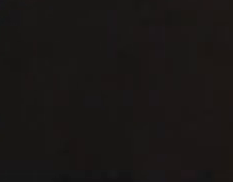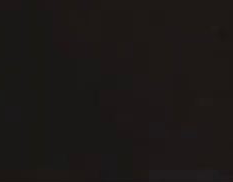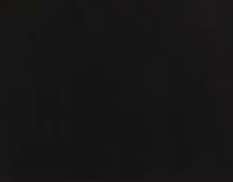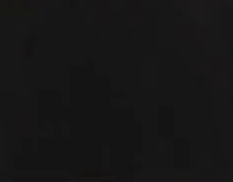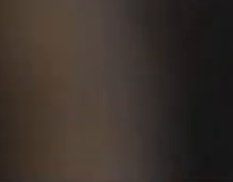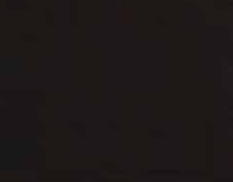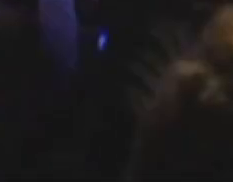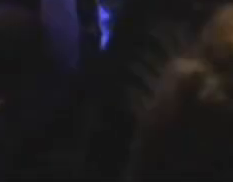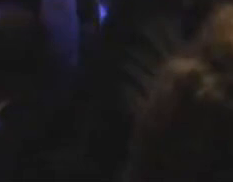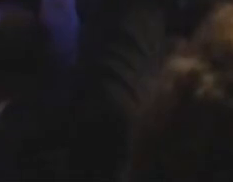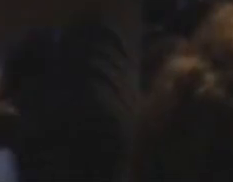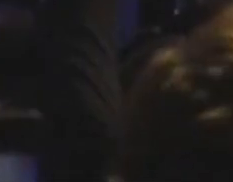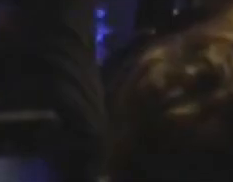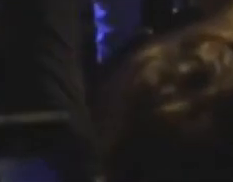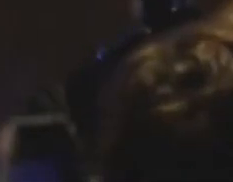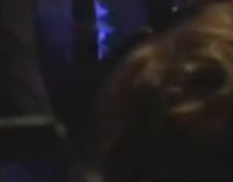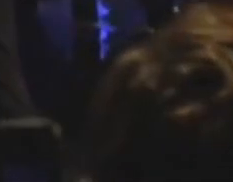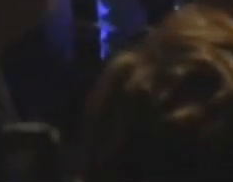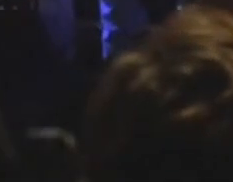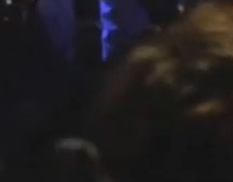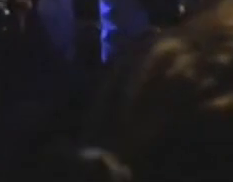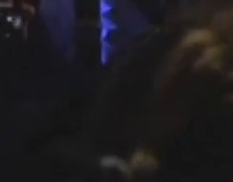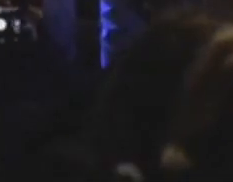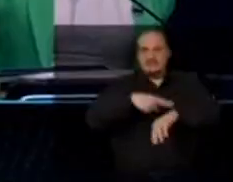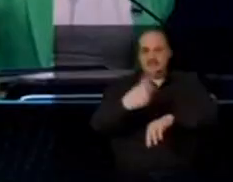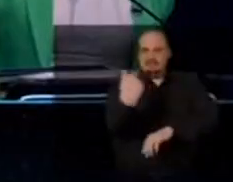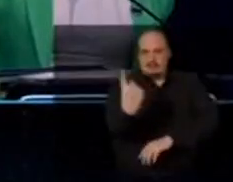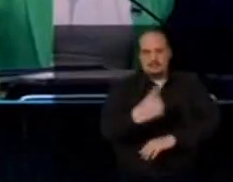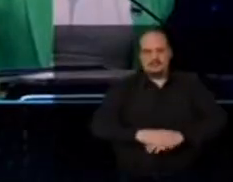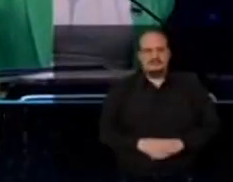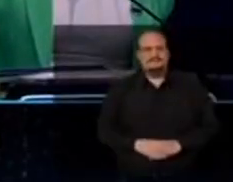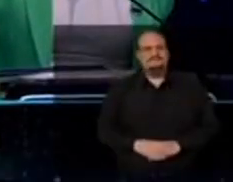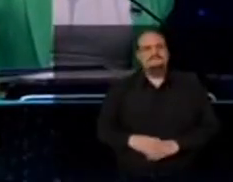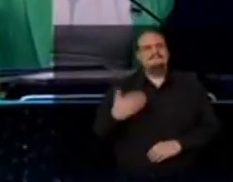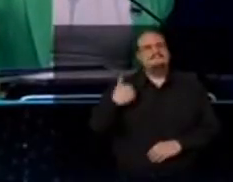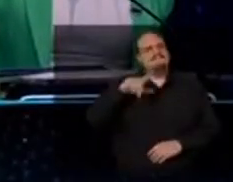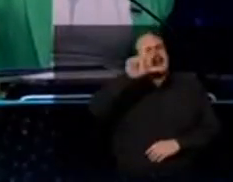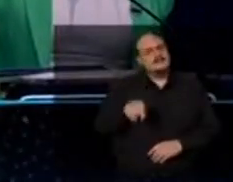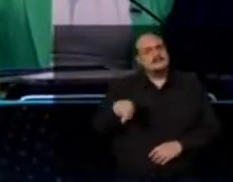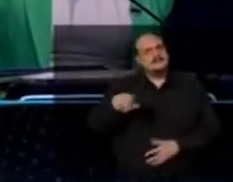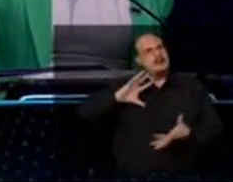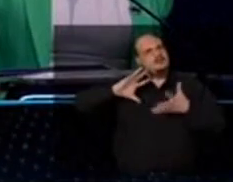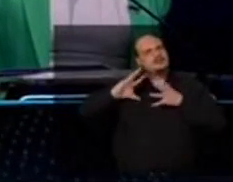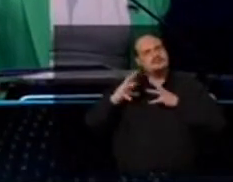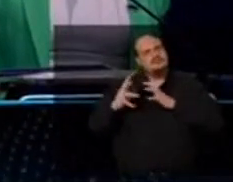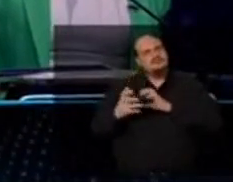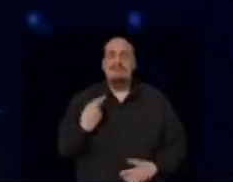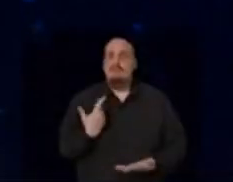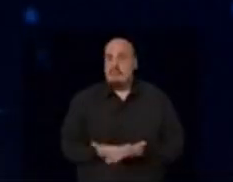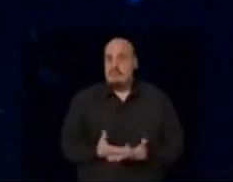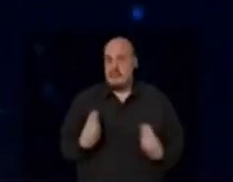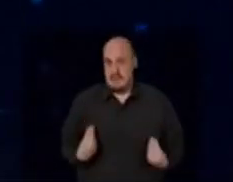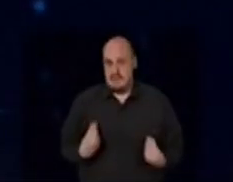discutieron los cinco candidatos el libertario Javier milei líder en las encuestas propuso dolarizar la economía y reducir el gasto público